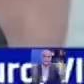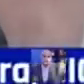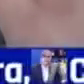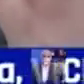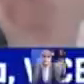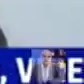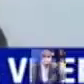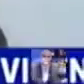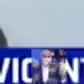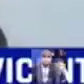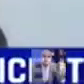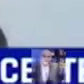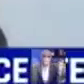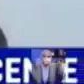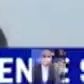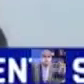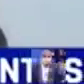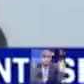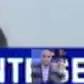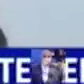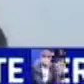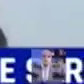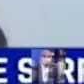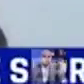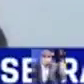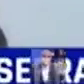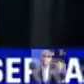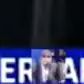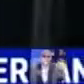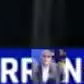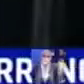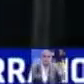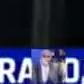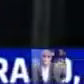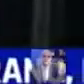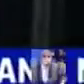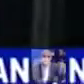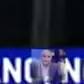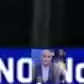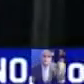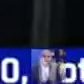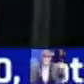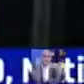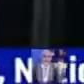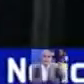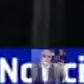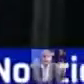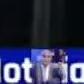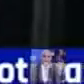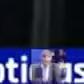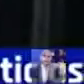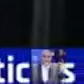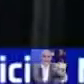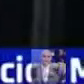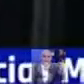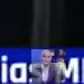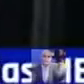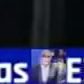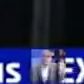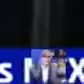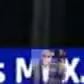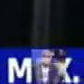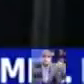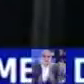que no se dejen engañar, público memorioso. Así es, y lo mencionamos para exhibir lo que